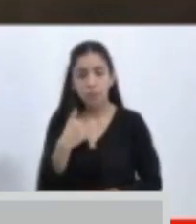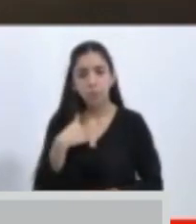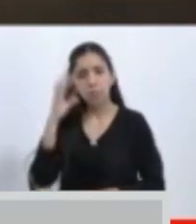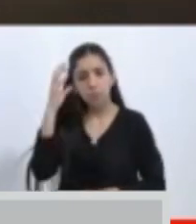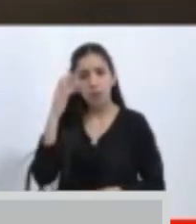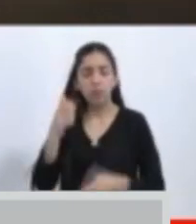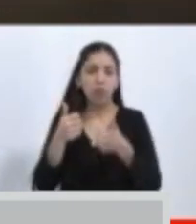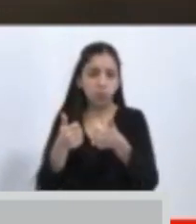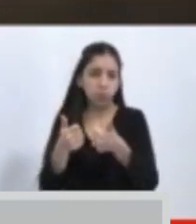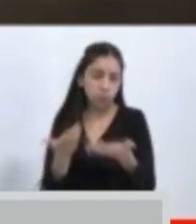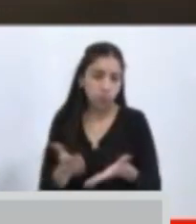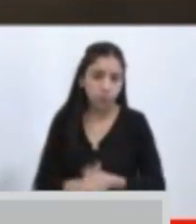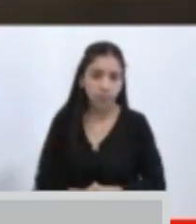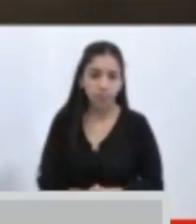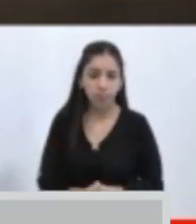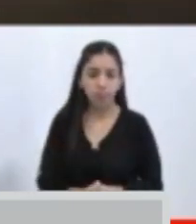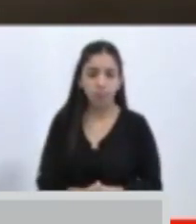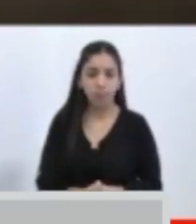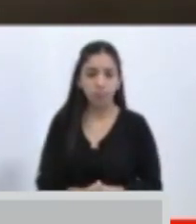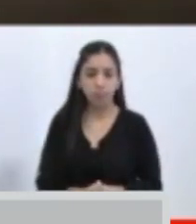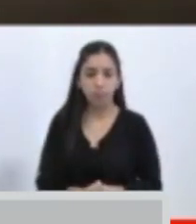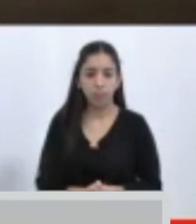pero creo valió la pena.